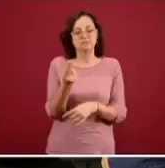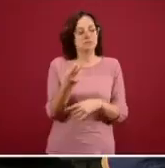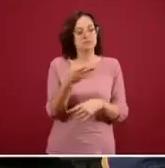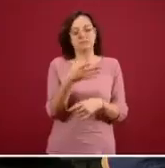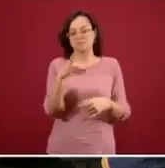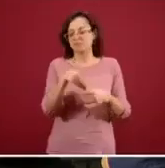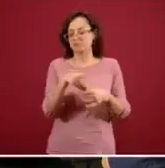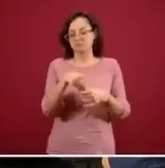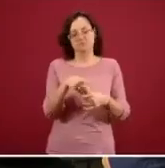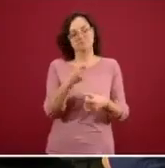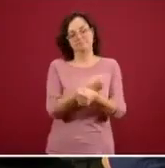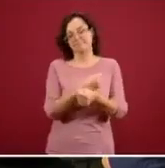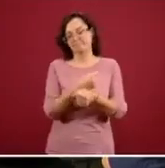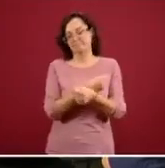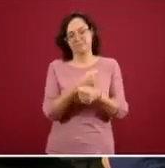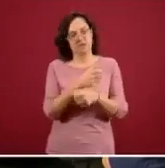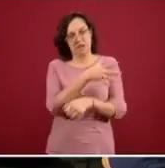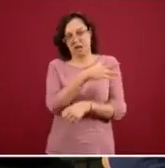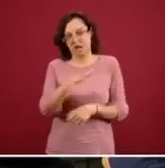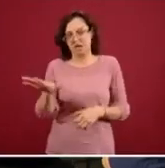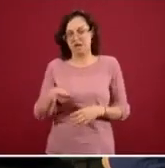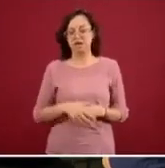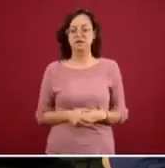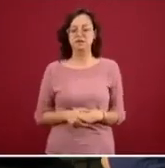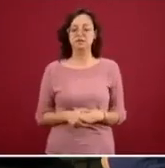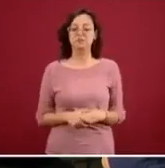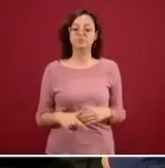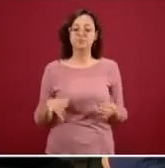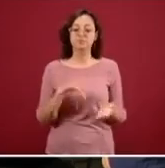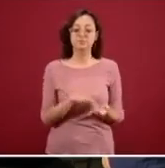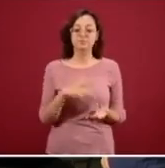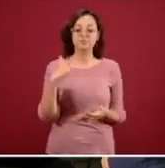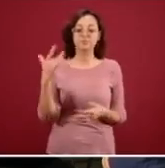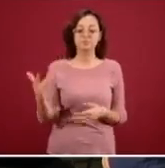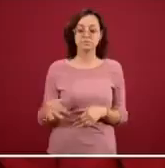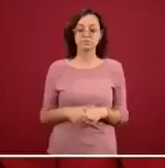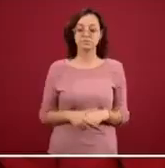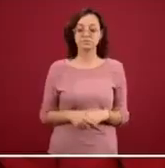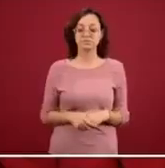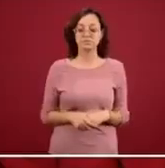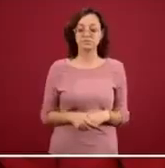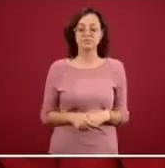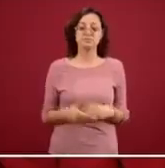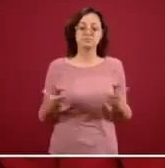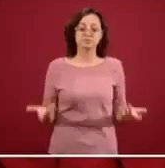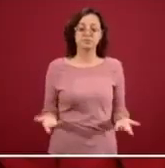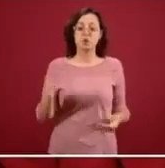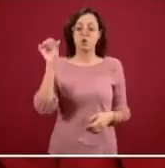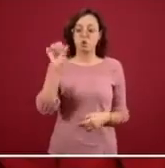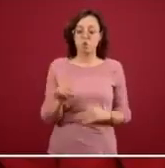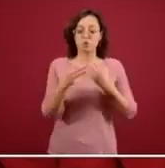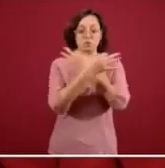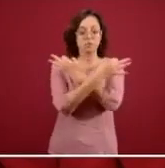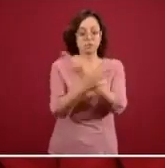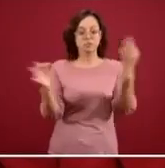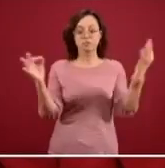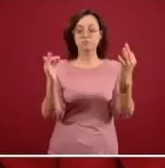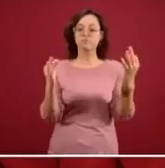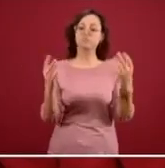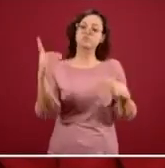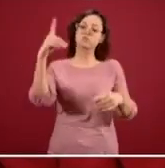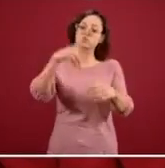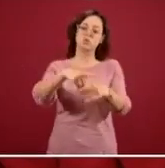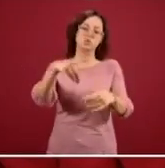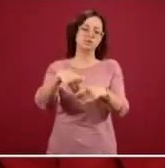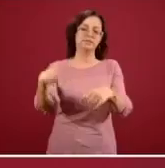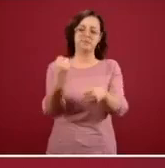sangre. Gracias, doctor Jorge Trejo. Ese mensaje, por favor, quisiéramos que lo lleven hoy, todos a donar,